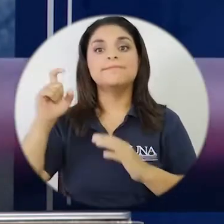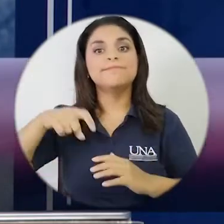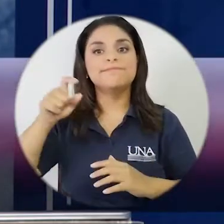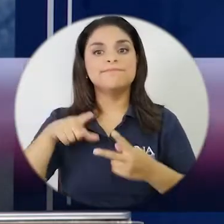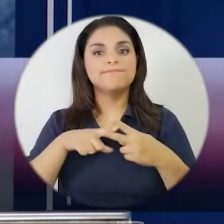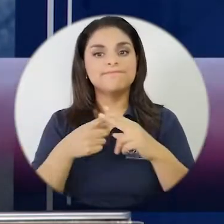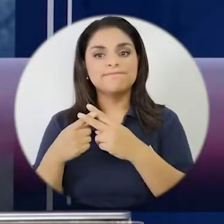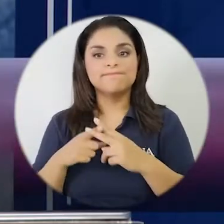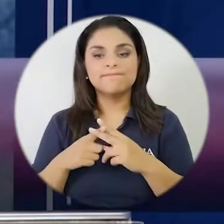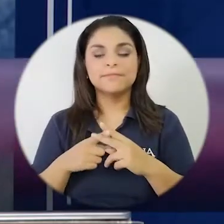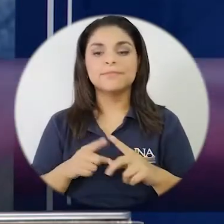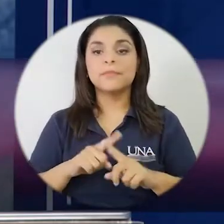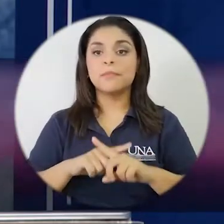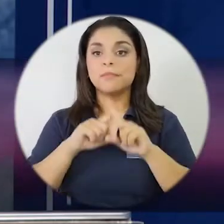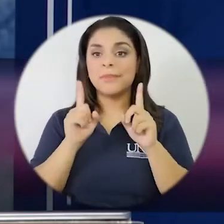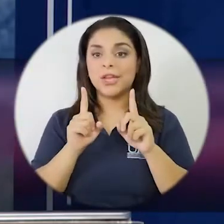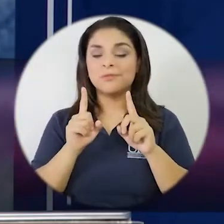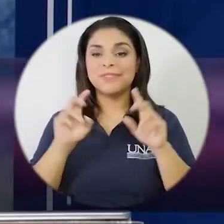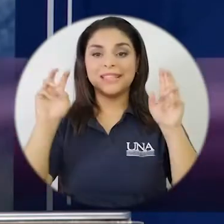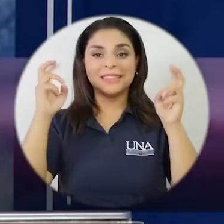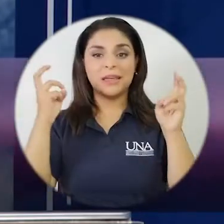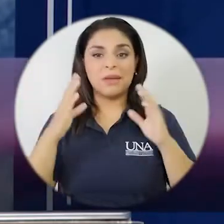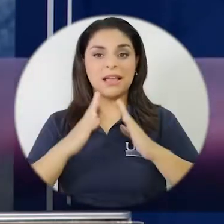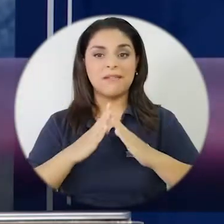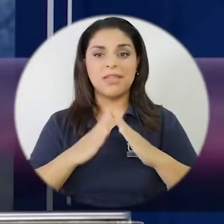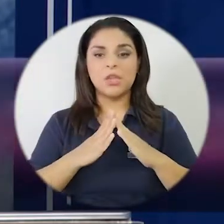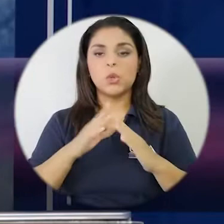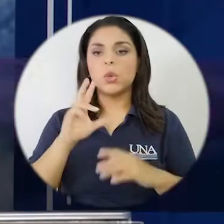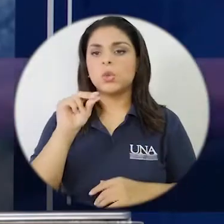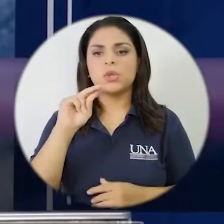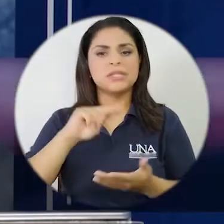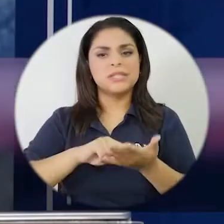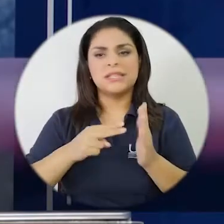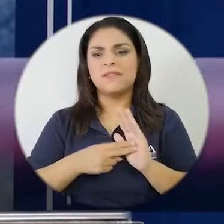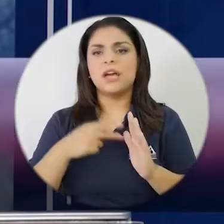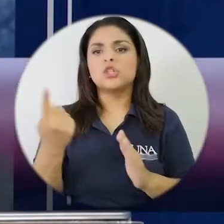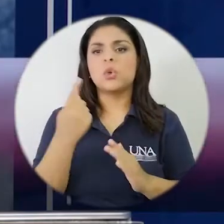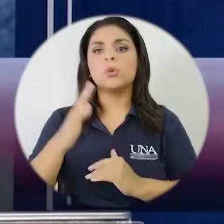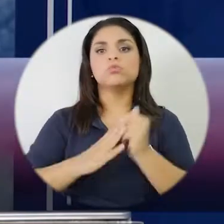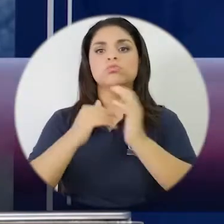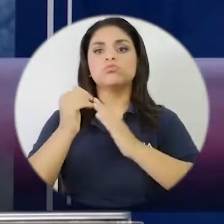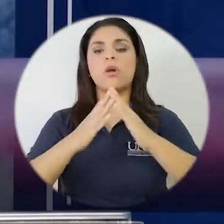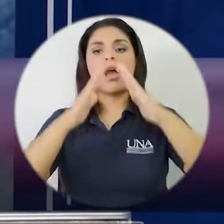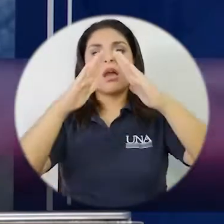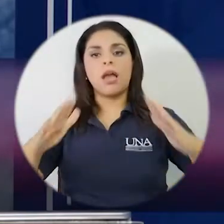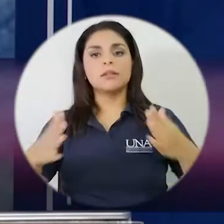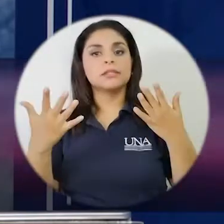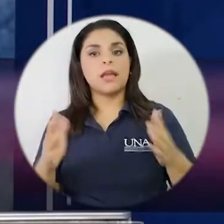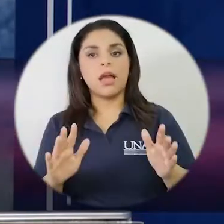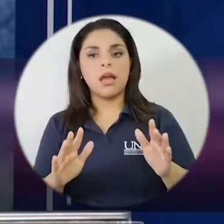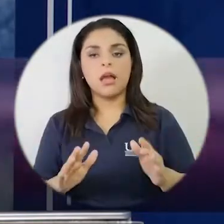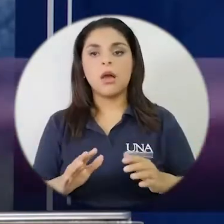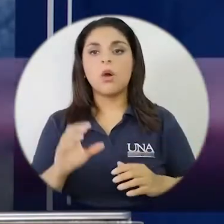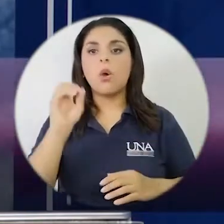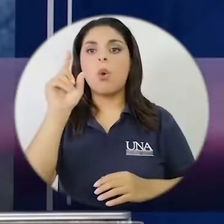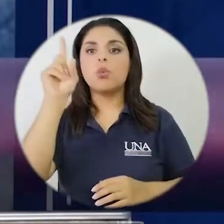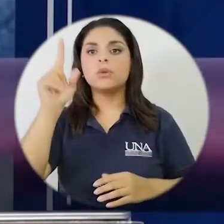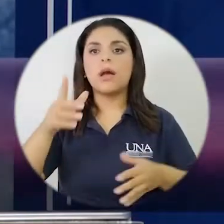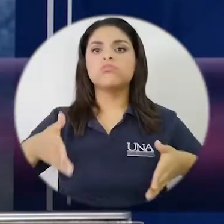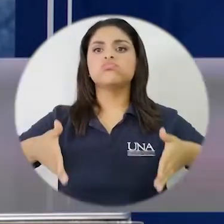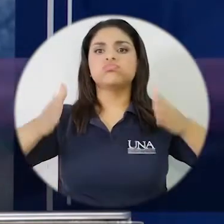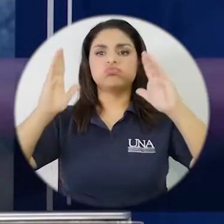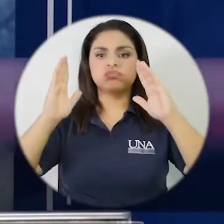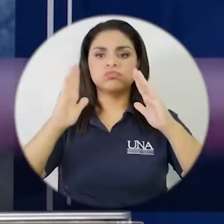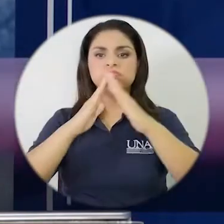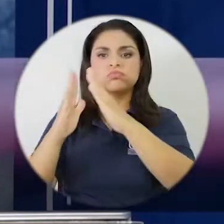una reparación, pero como él nos decía, el tema de la vivienda no es solo construir una casa o un residencial